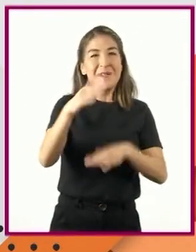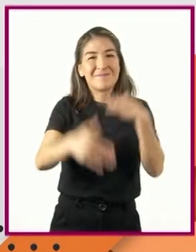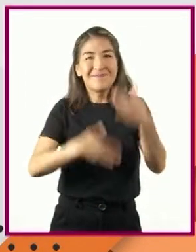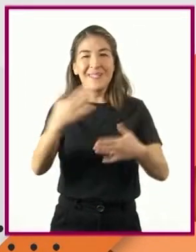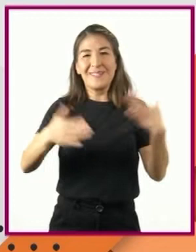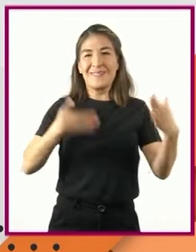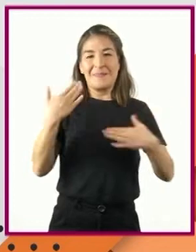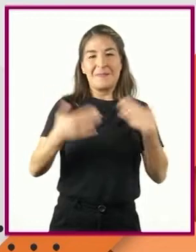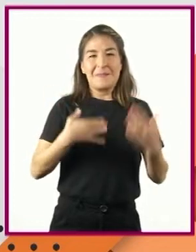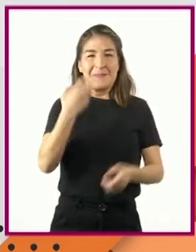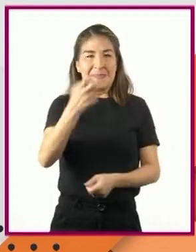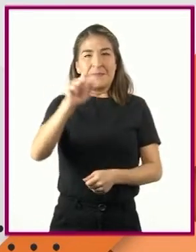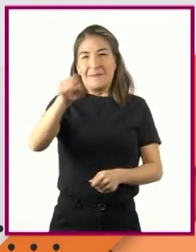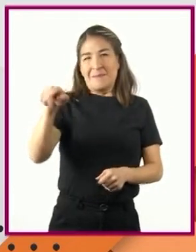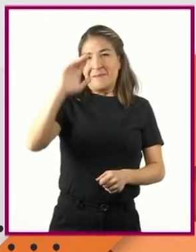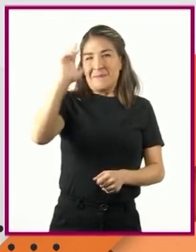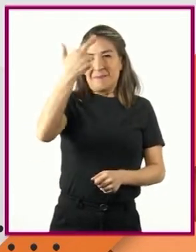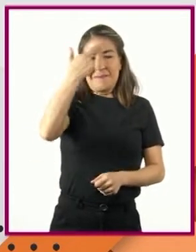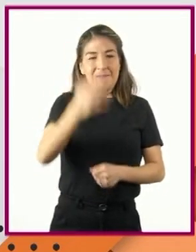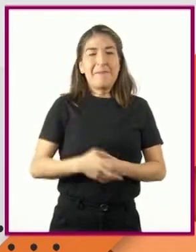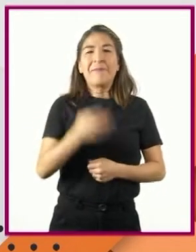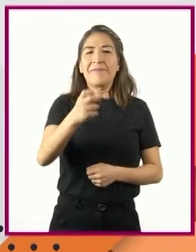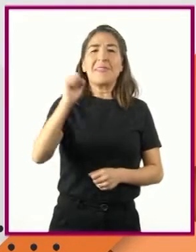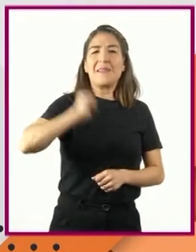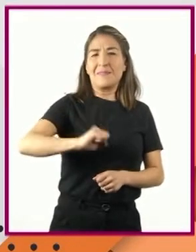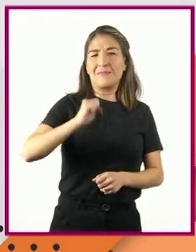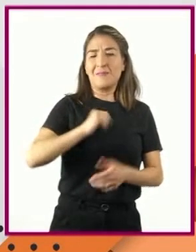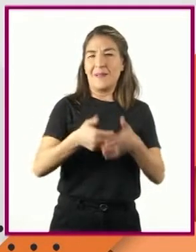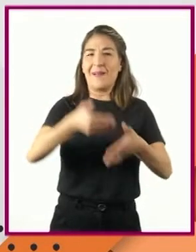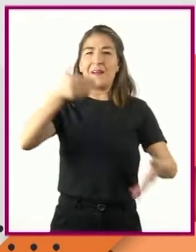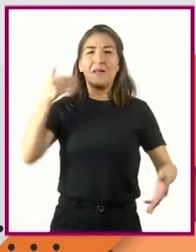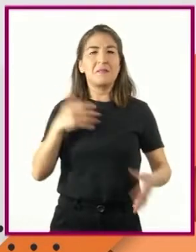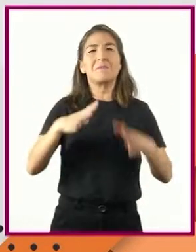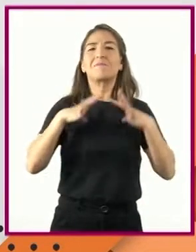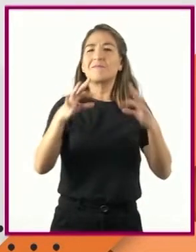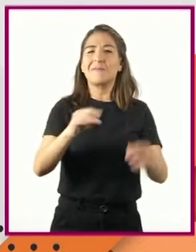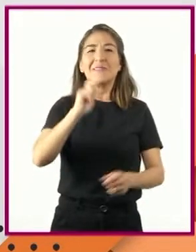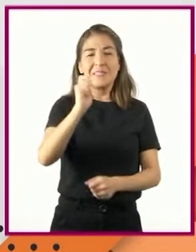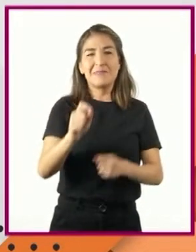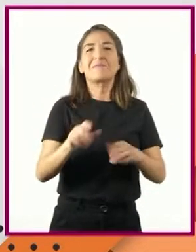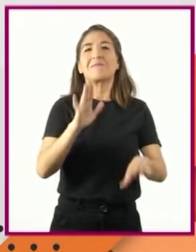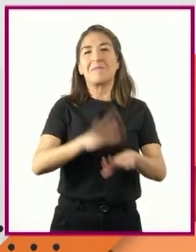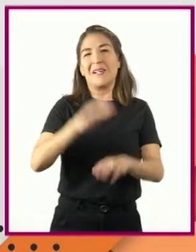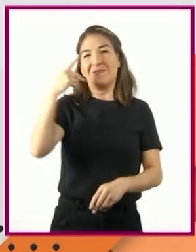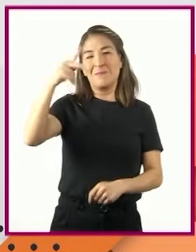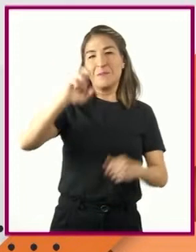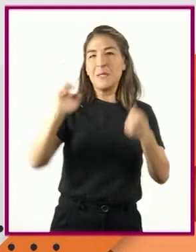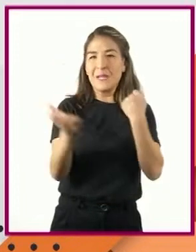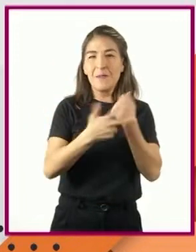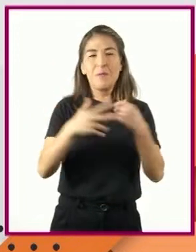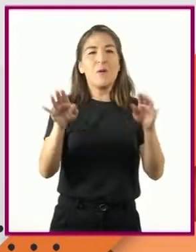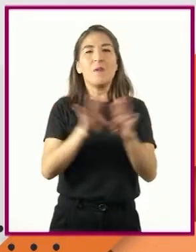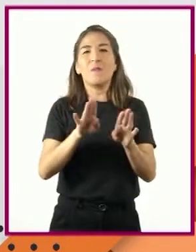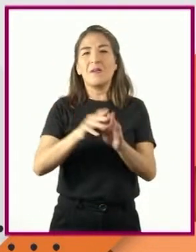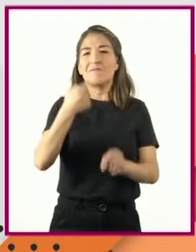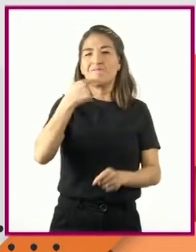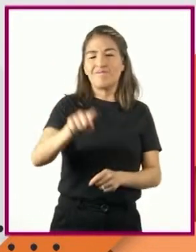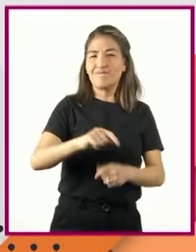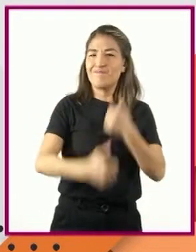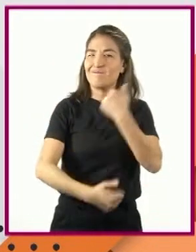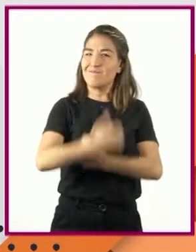diversión. Como recordarán, en siglos anteriores surgieron varias potencias en Europa que se declararon